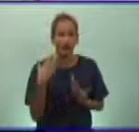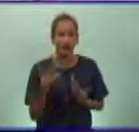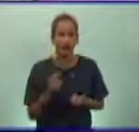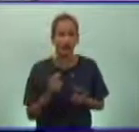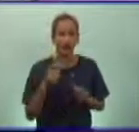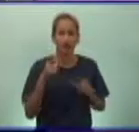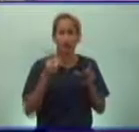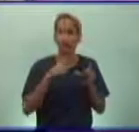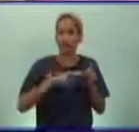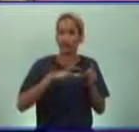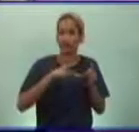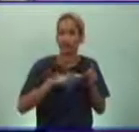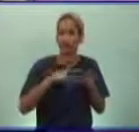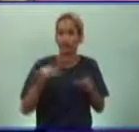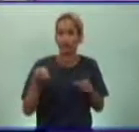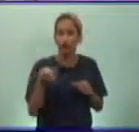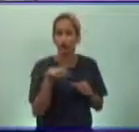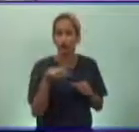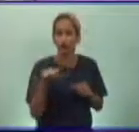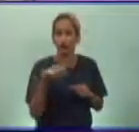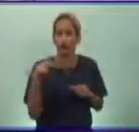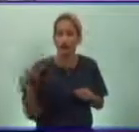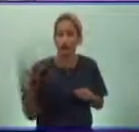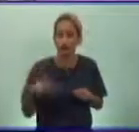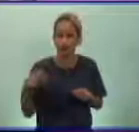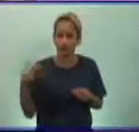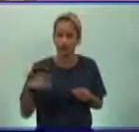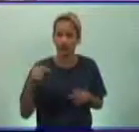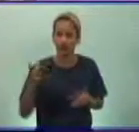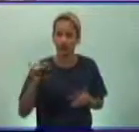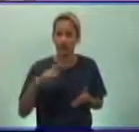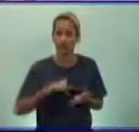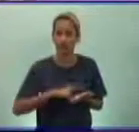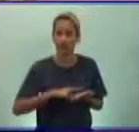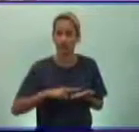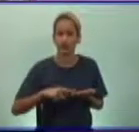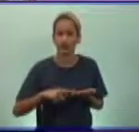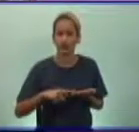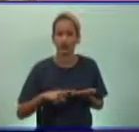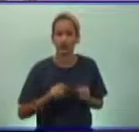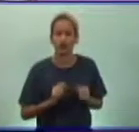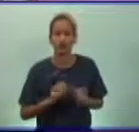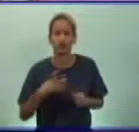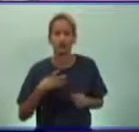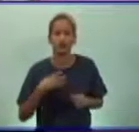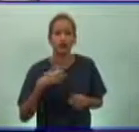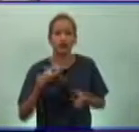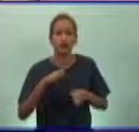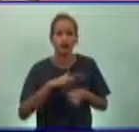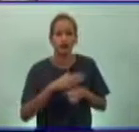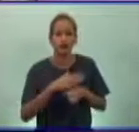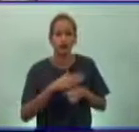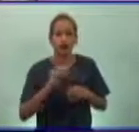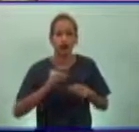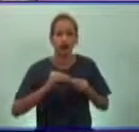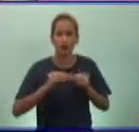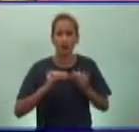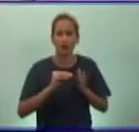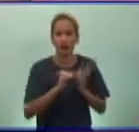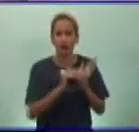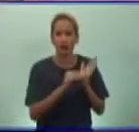deberán ejercitar durante la semana y que responden a los diferentes componentes de la asignatura. Presten atención.